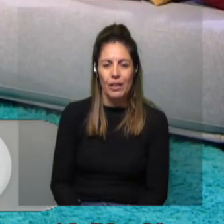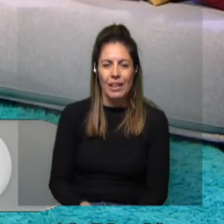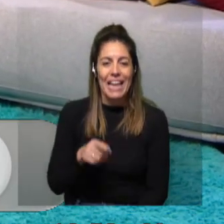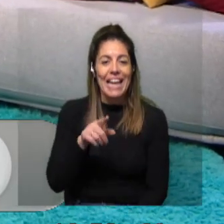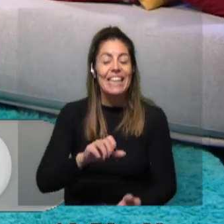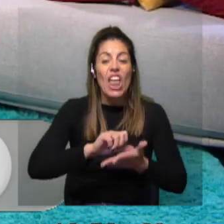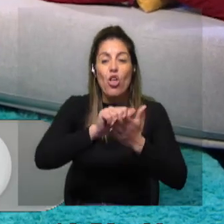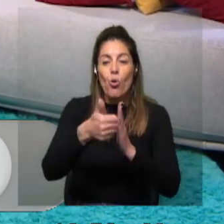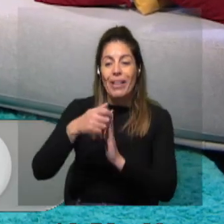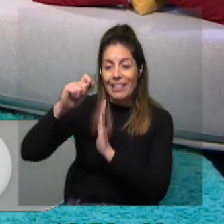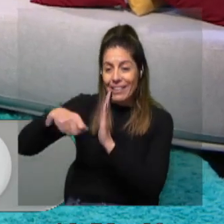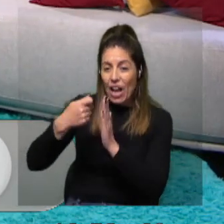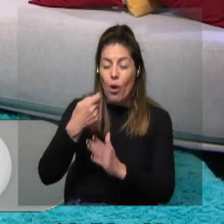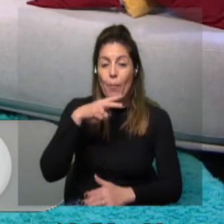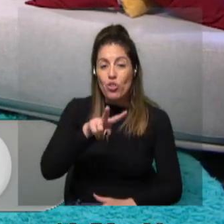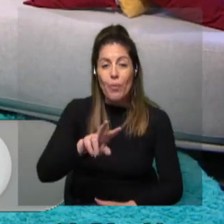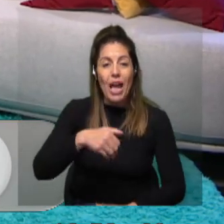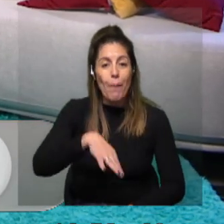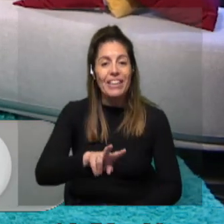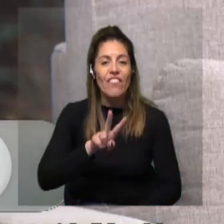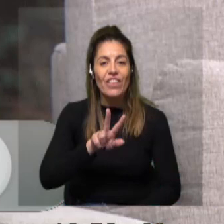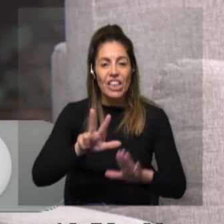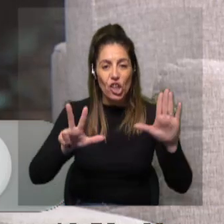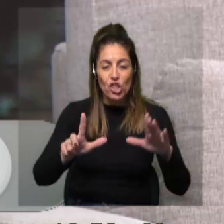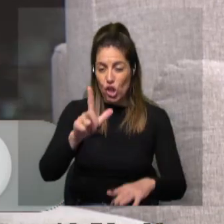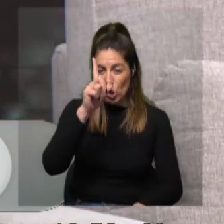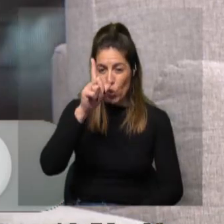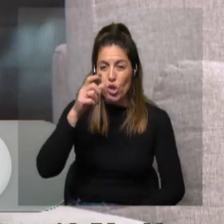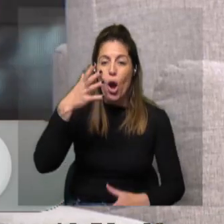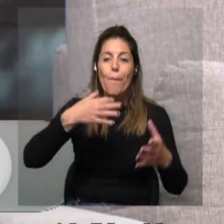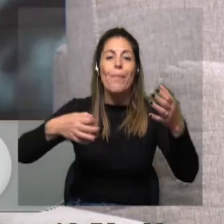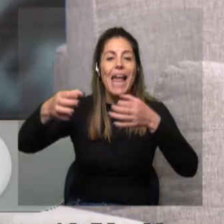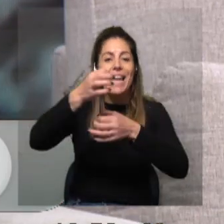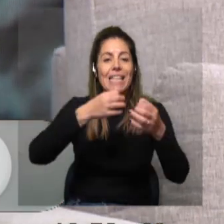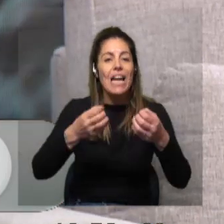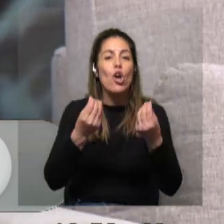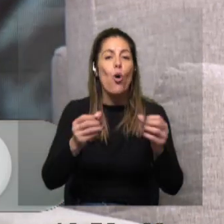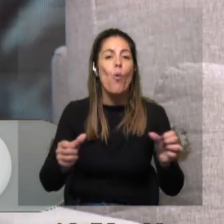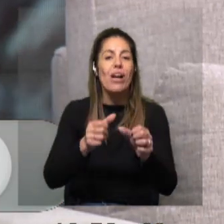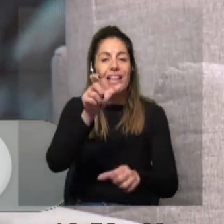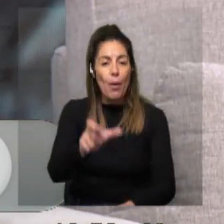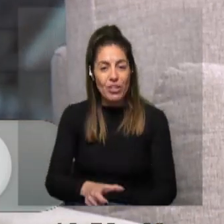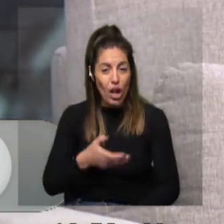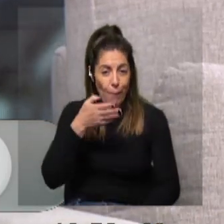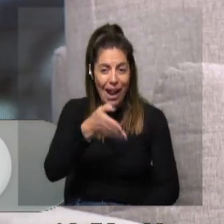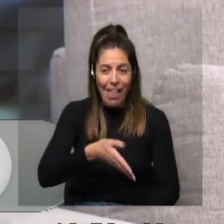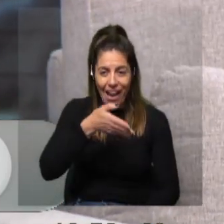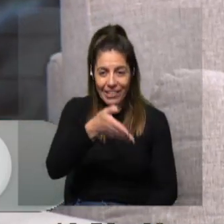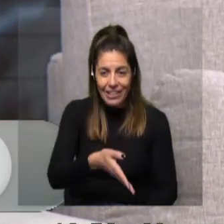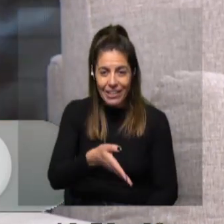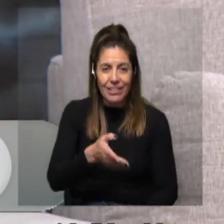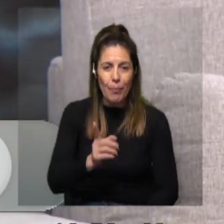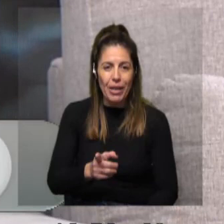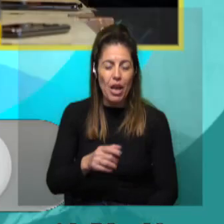este documental lo vamos a ver a partir del 28 de julio en el Planetario. Exacto. ¿Cómo hace la gente para llegar, informarse, asistir? Sí. Me imagino que se va a